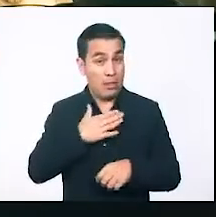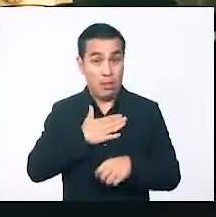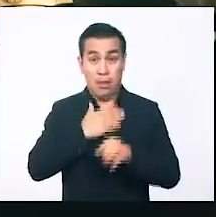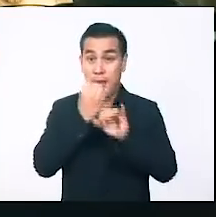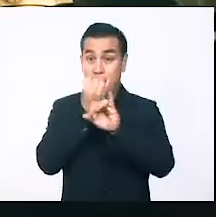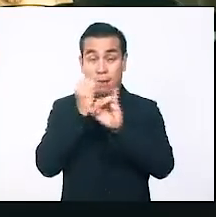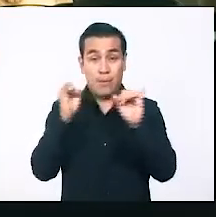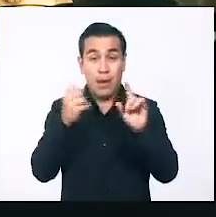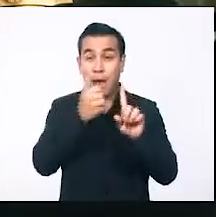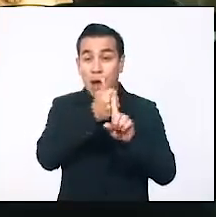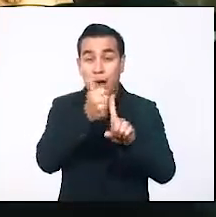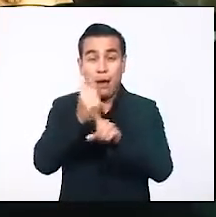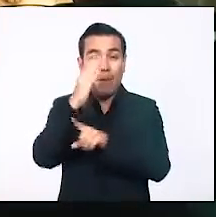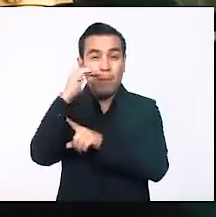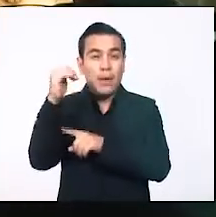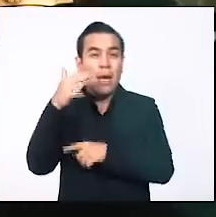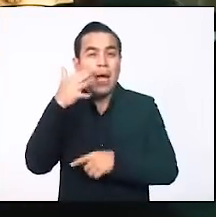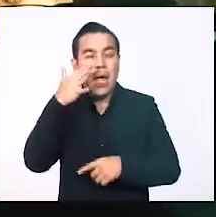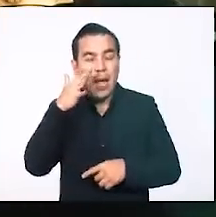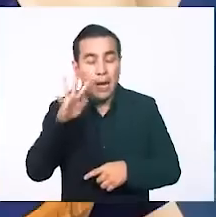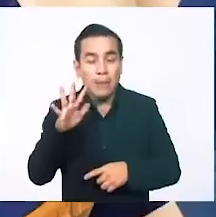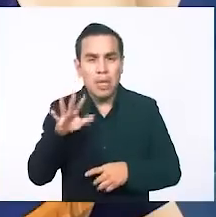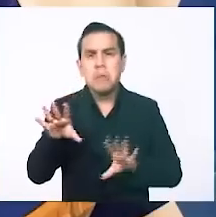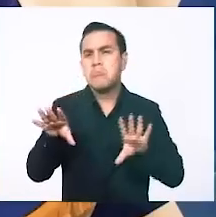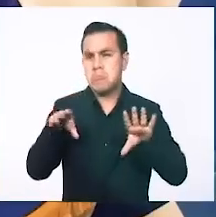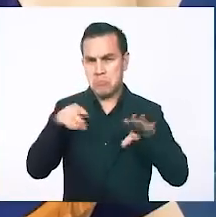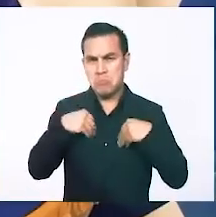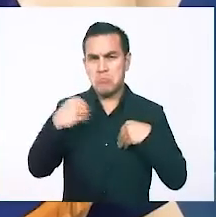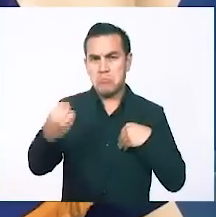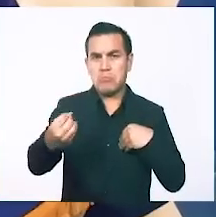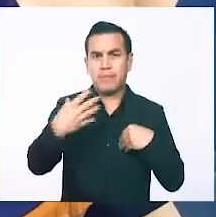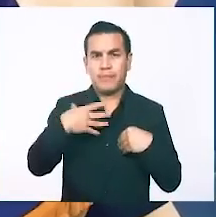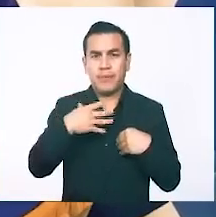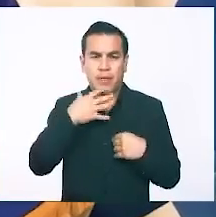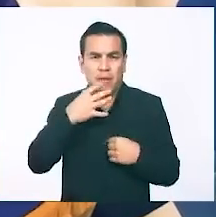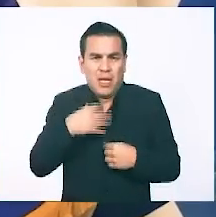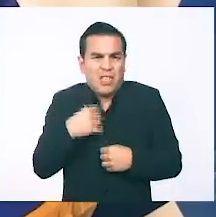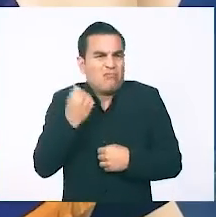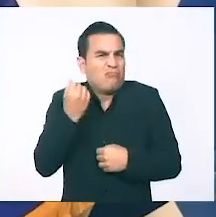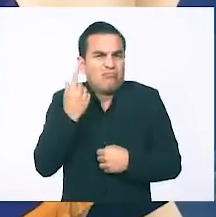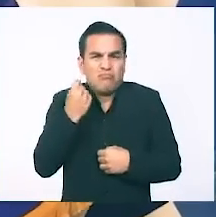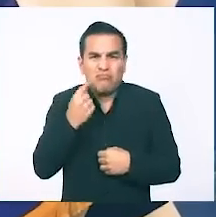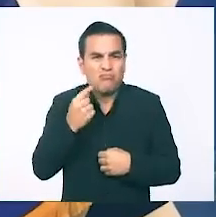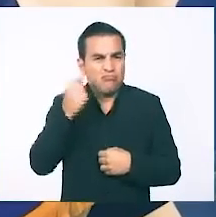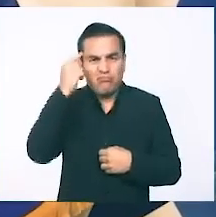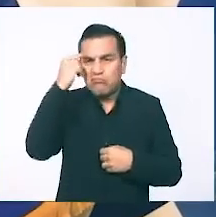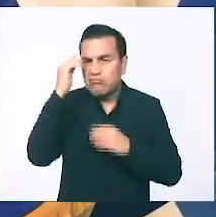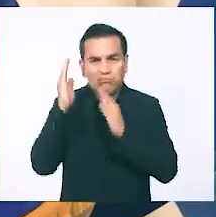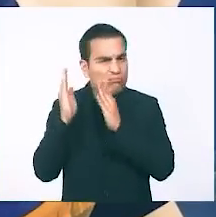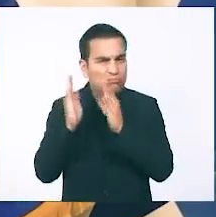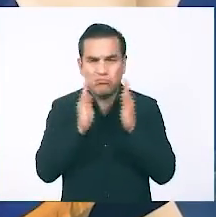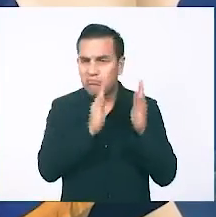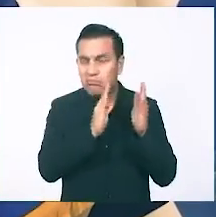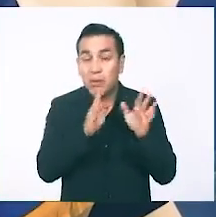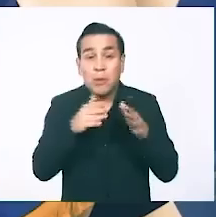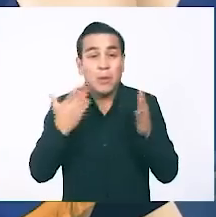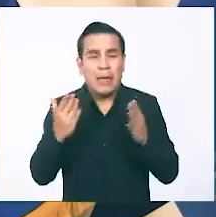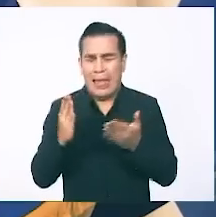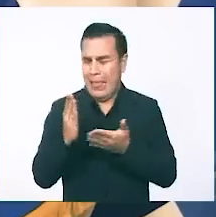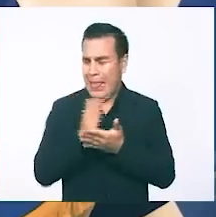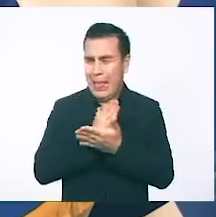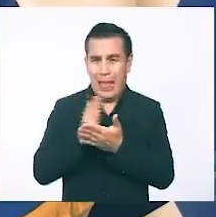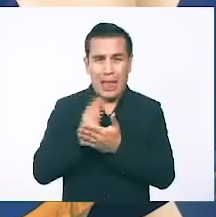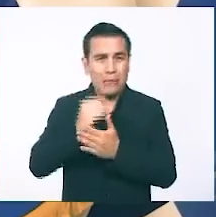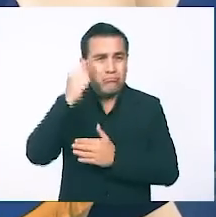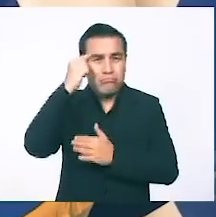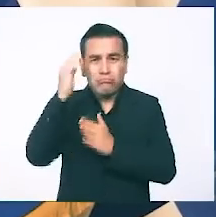aunque digamos, vamos a aceptar todo lo que ustedes digan, pero no tenía lógica lo que estaban diciendo. Ninguna lógica.